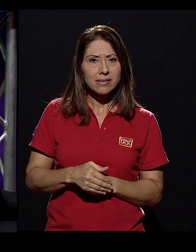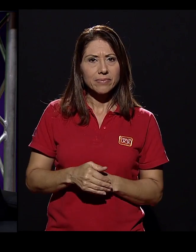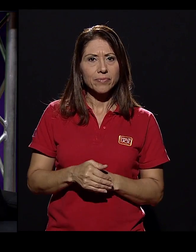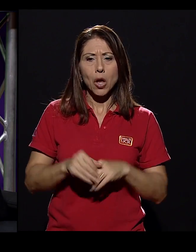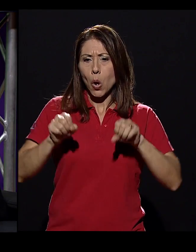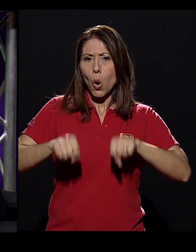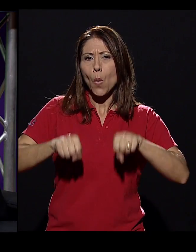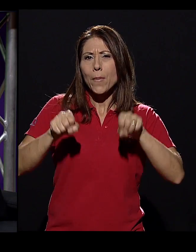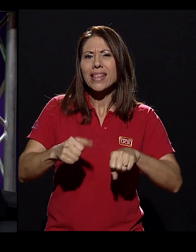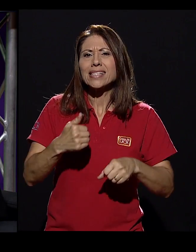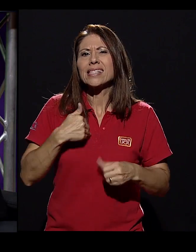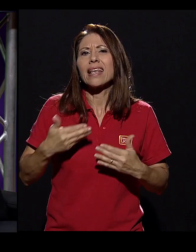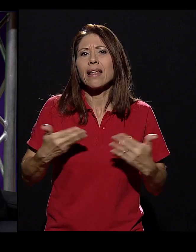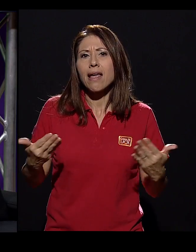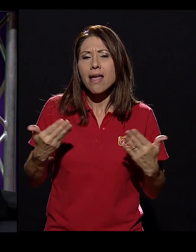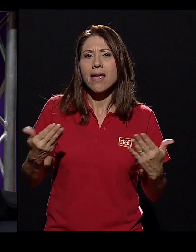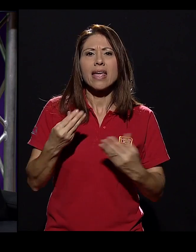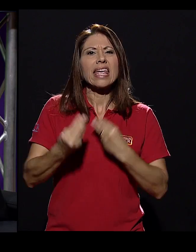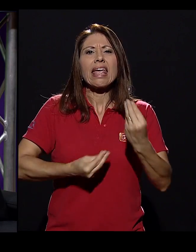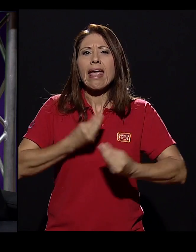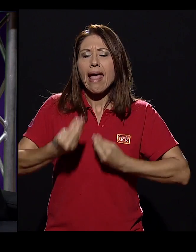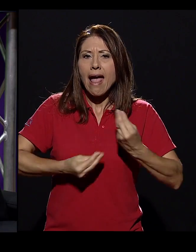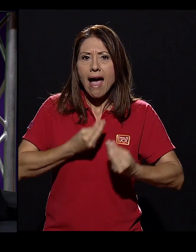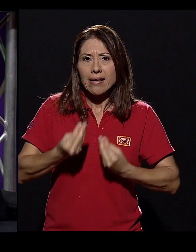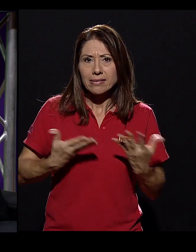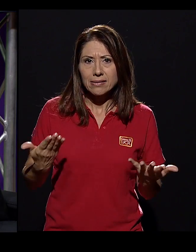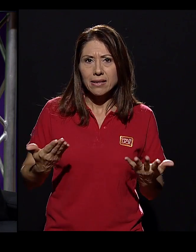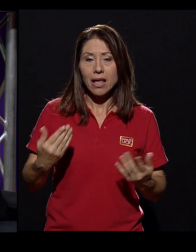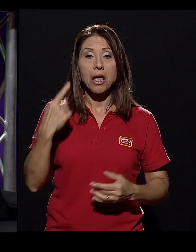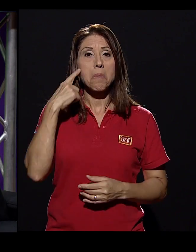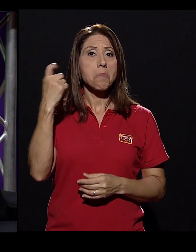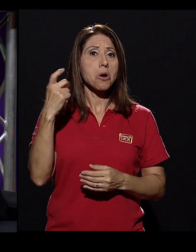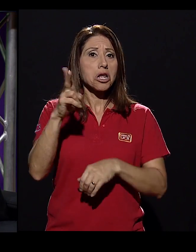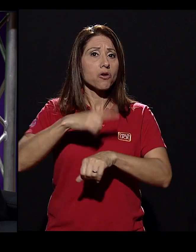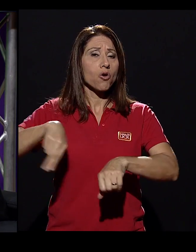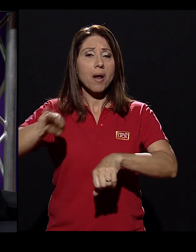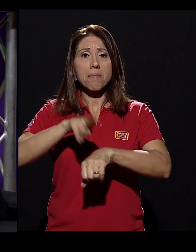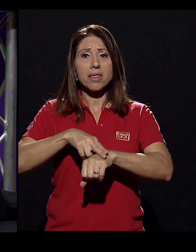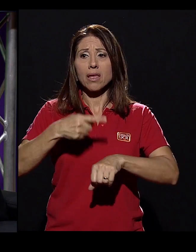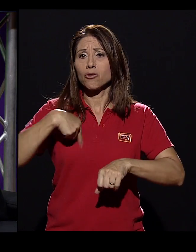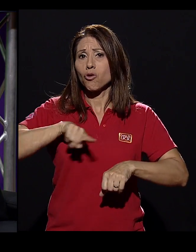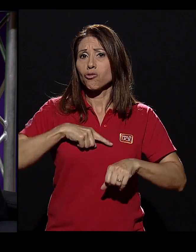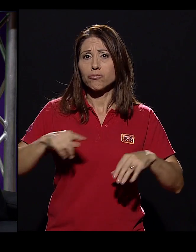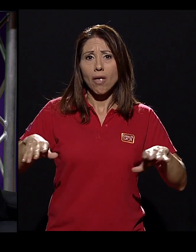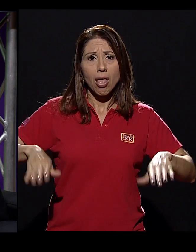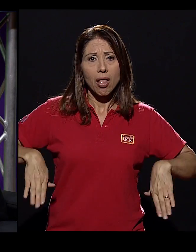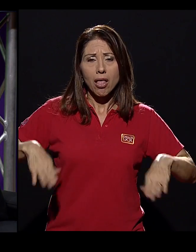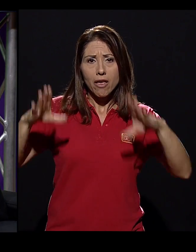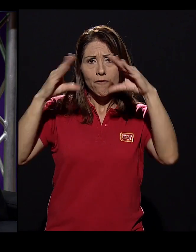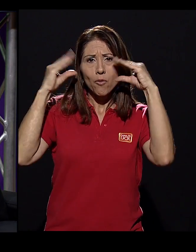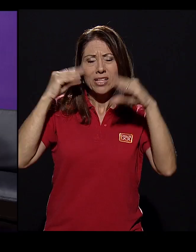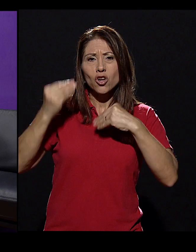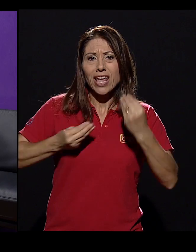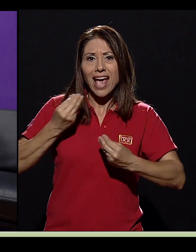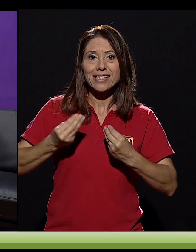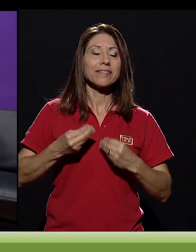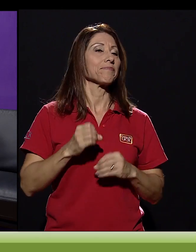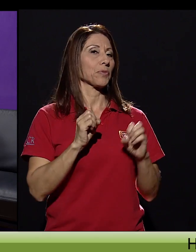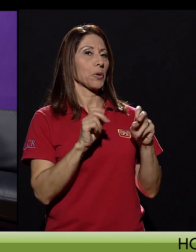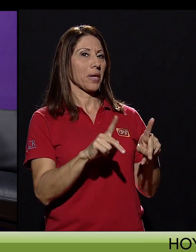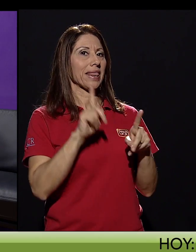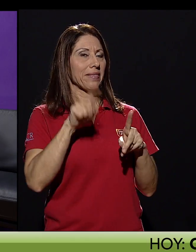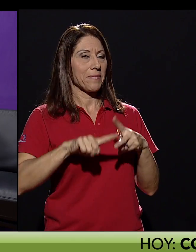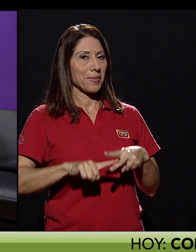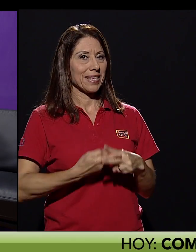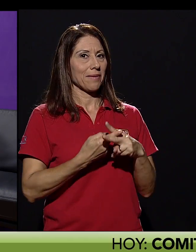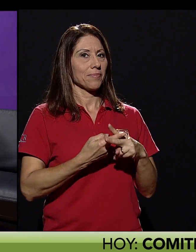¿Qué competencias tiene? ¿Qué hace? ¿Verdad? Porque normalmente no recibimos mucha información sobre qué hace este comité. Ok, hay que empezar diciendo